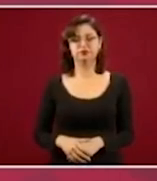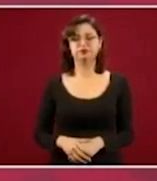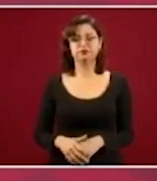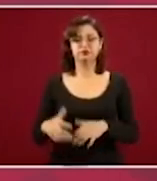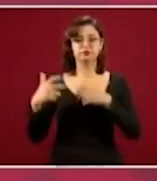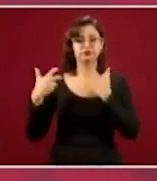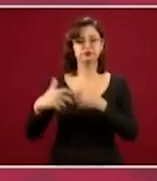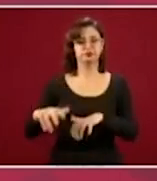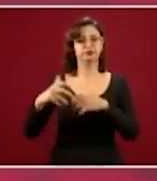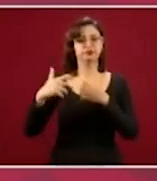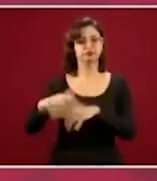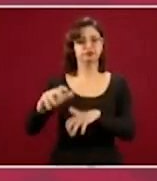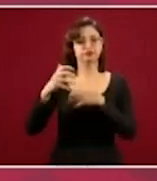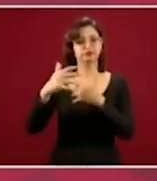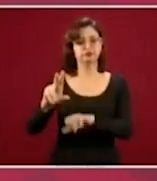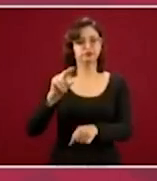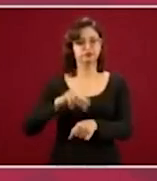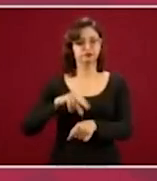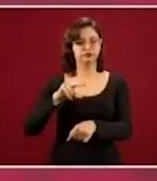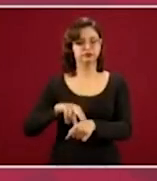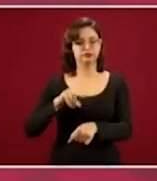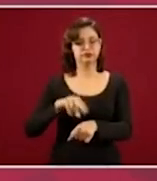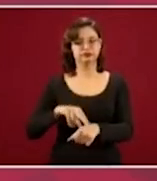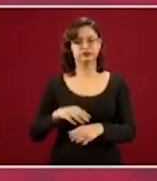de los médicos?